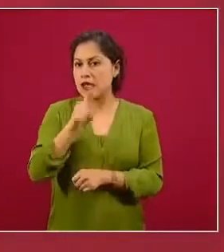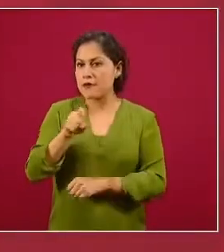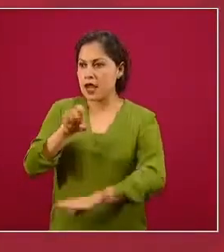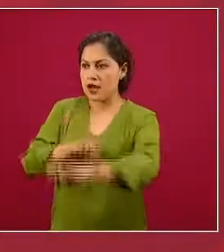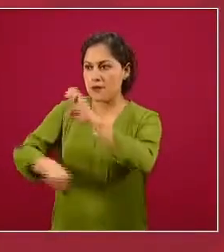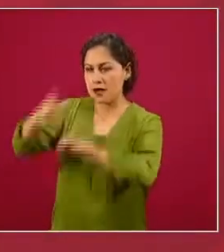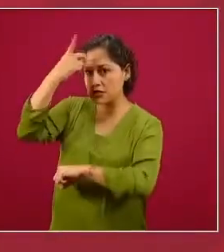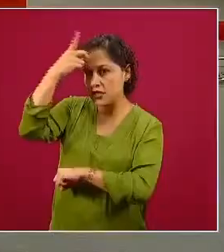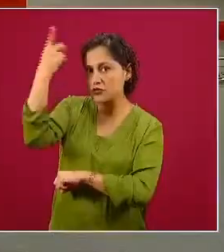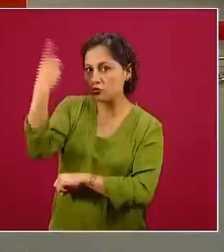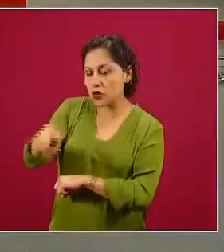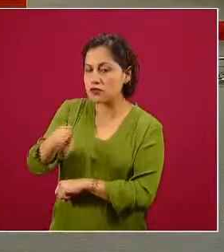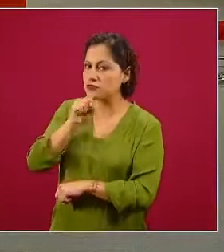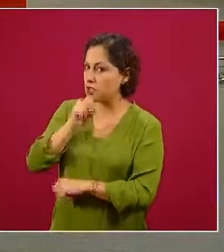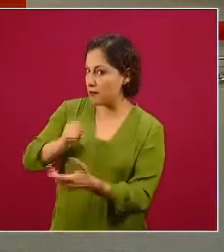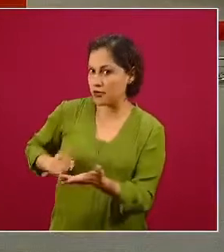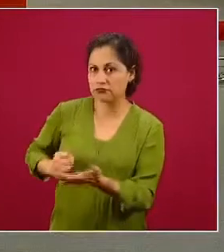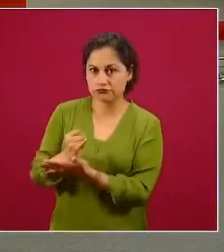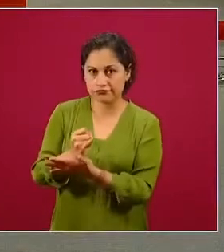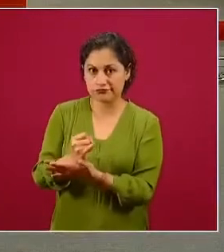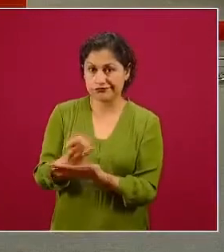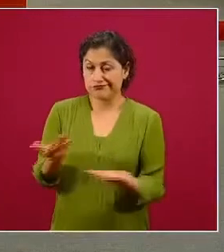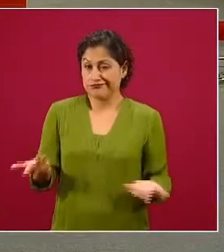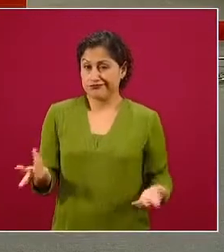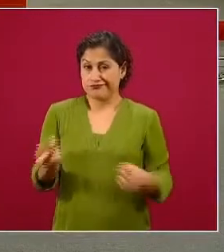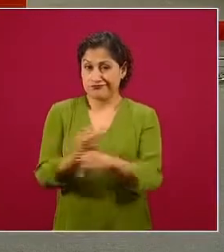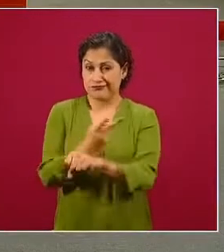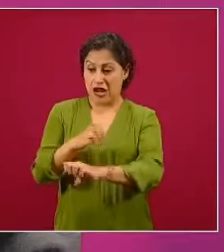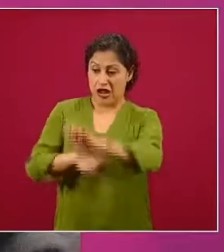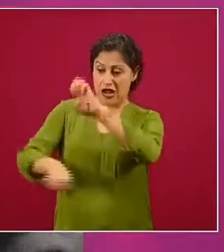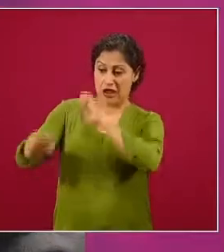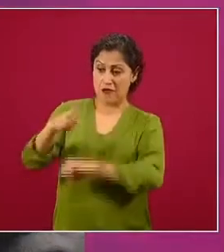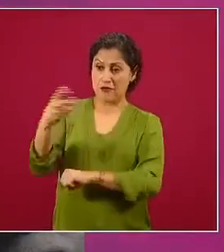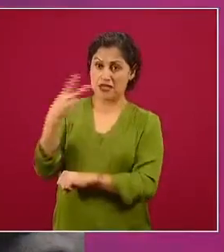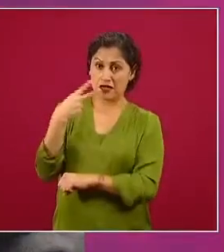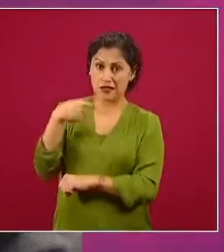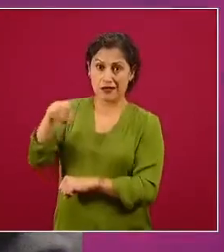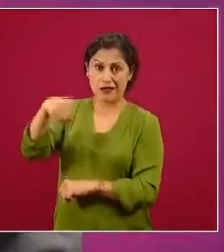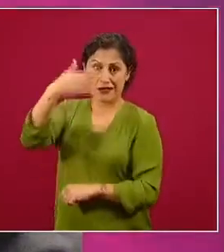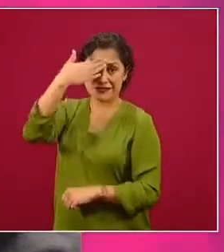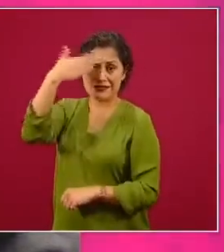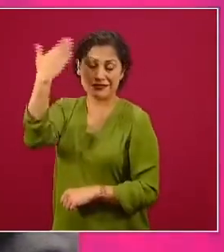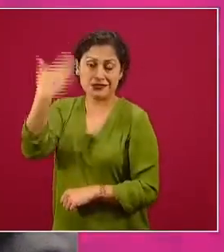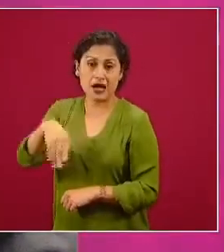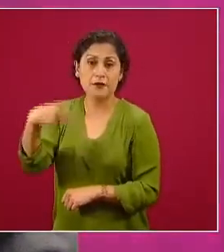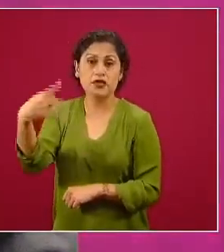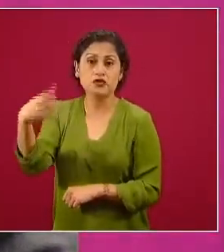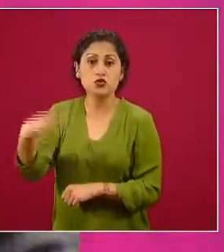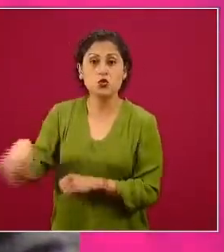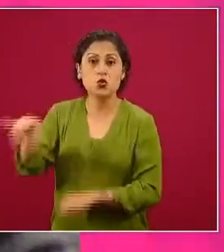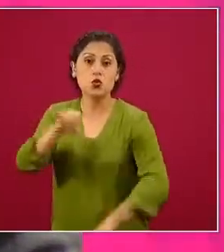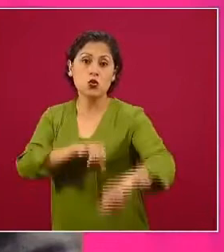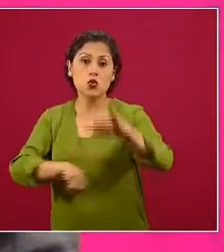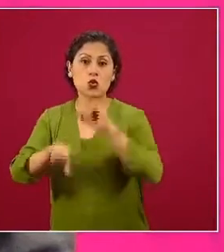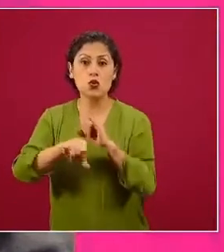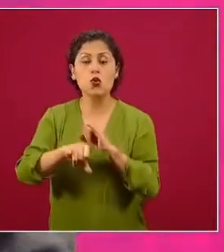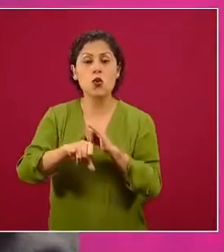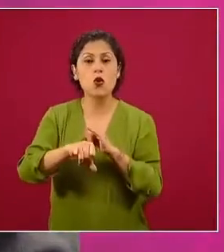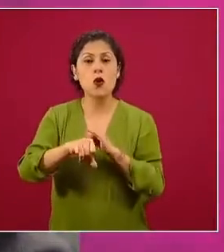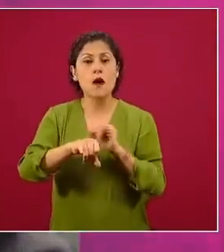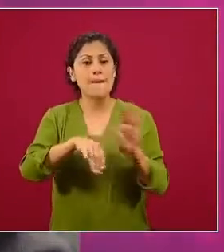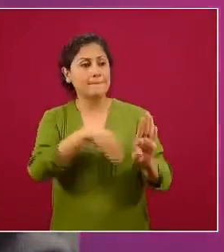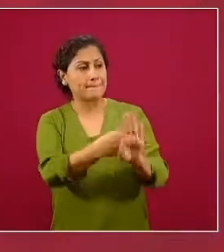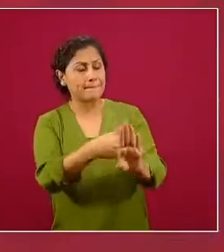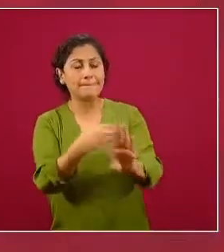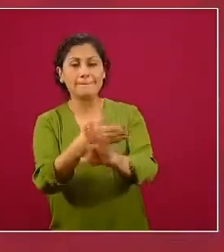Si la industria del tabaco se ha tardado tanto tiempo en darse cuenta que su producto mata, pues seguramente hay